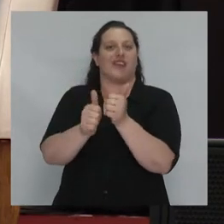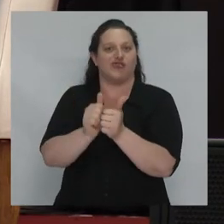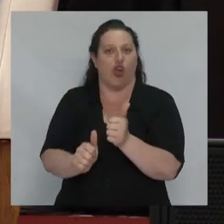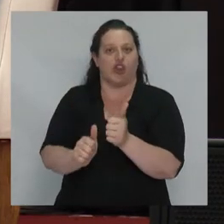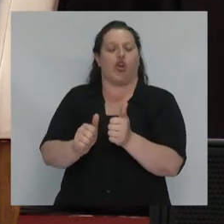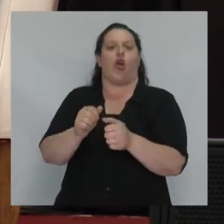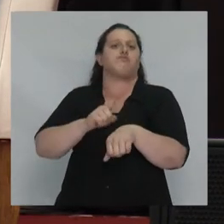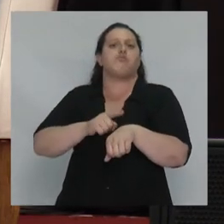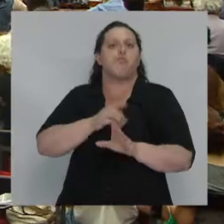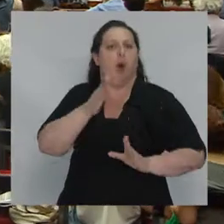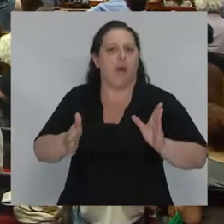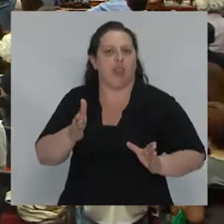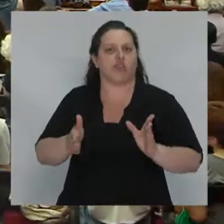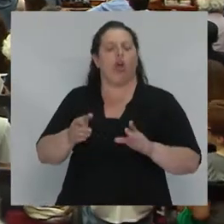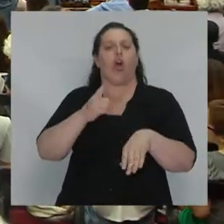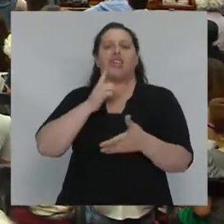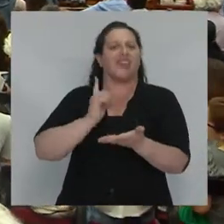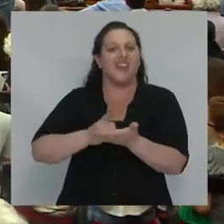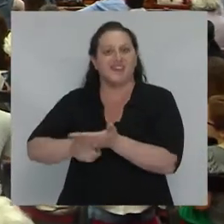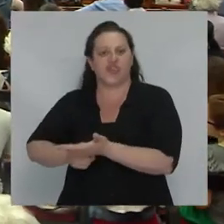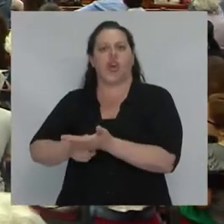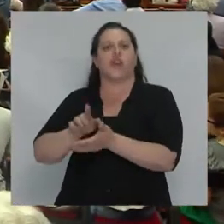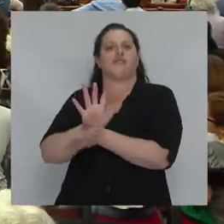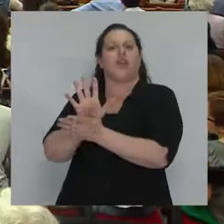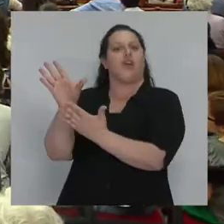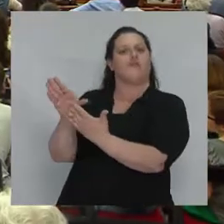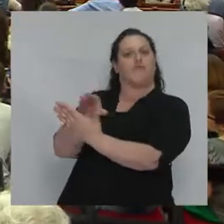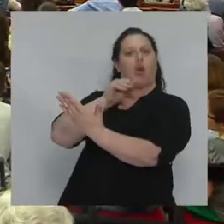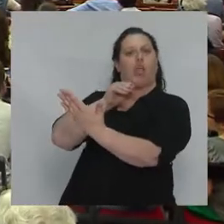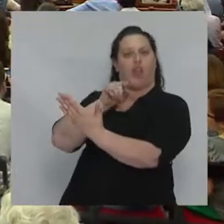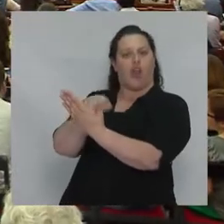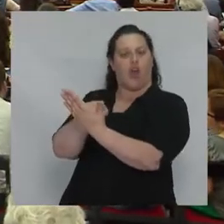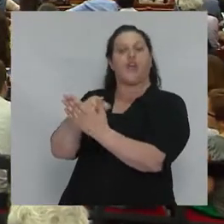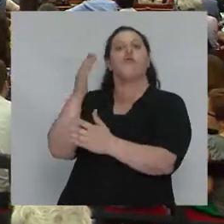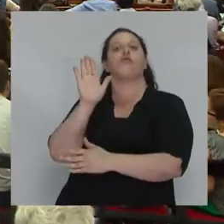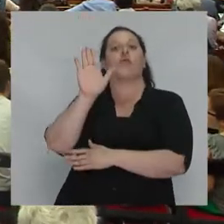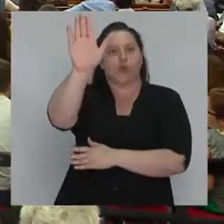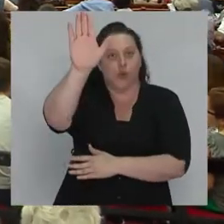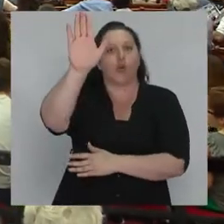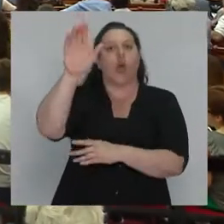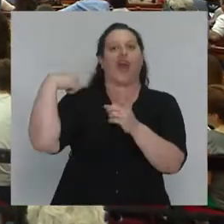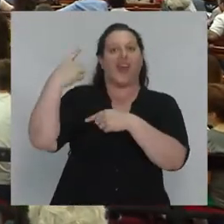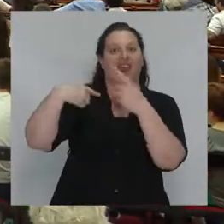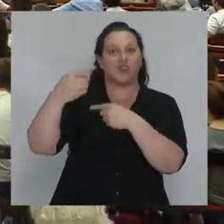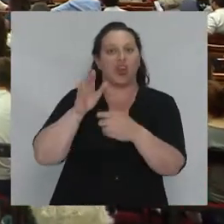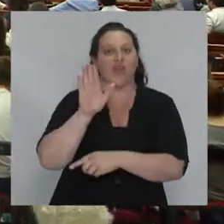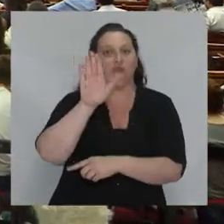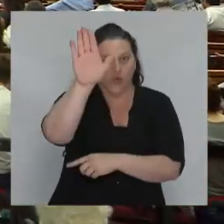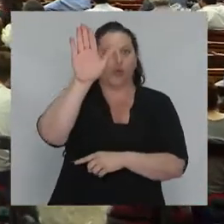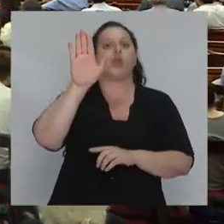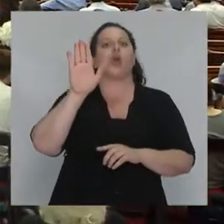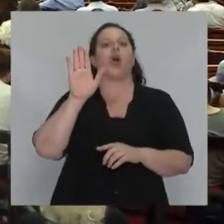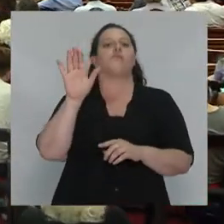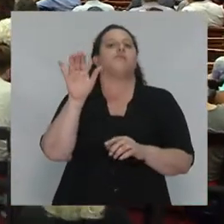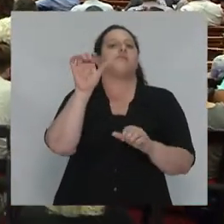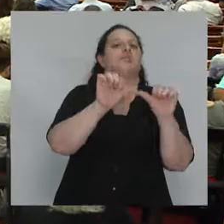decisiones, a ejemplos que nos permiten decir que en el futuro, las futuras generaciones de cientistas sociales,